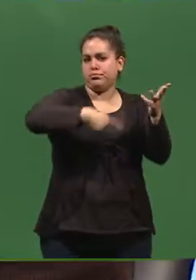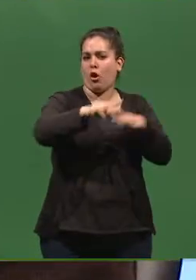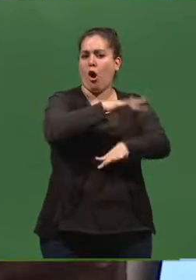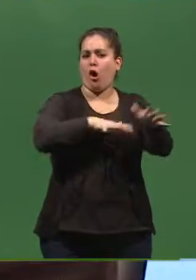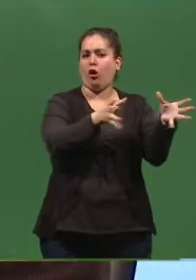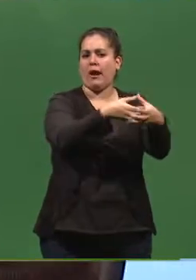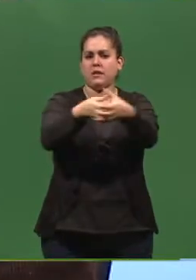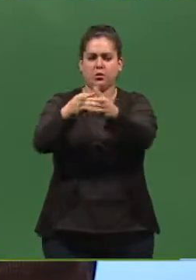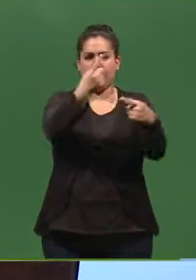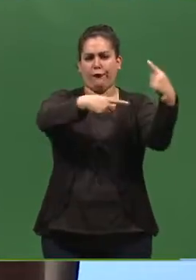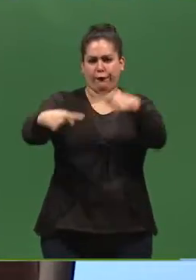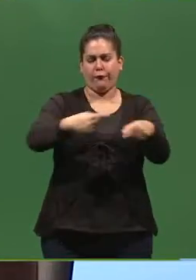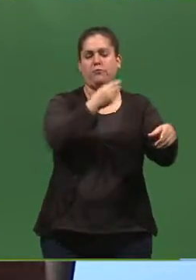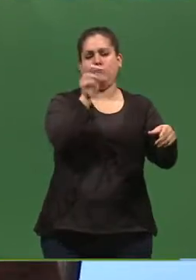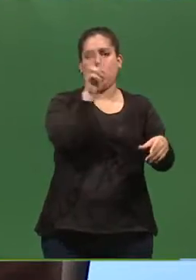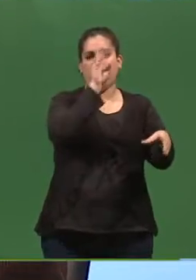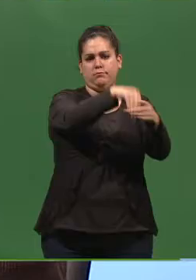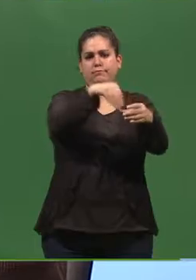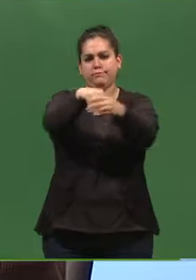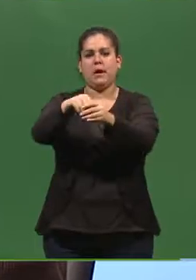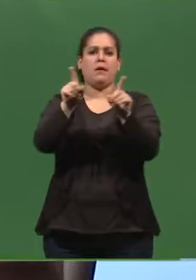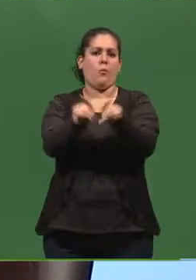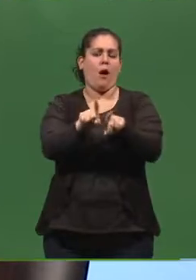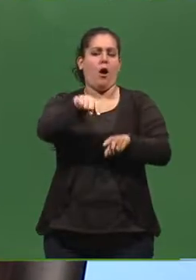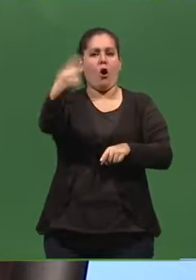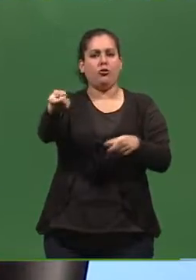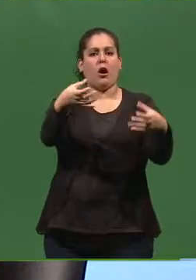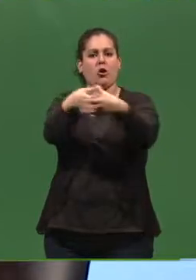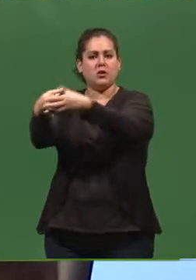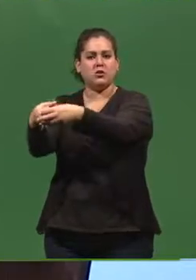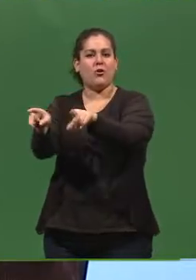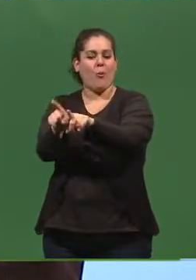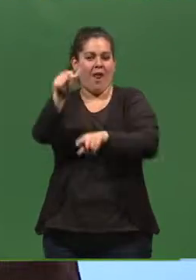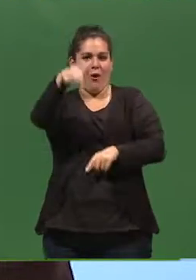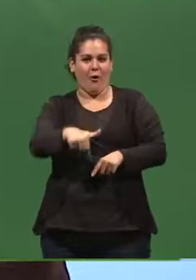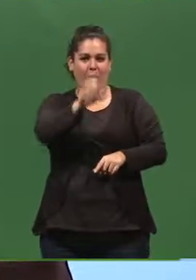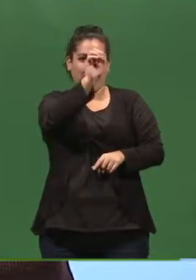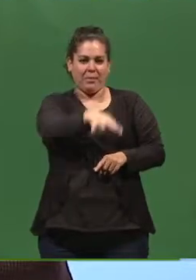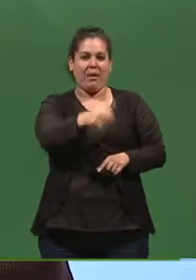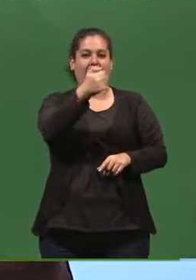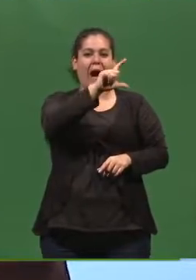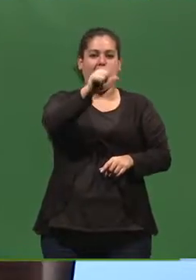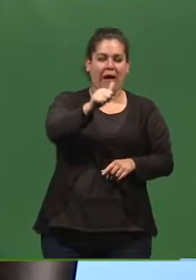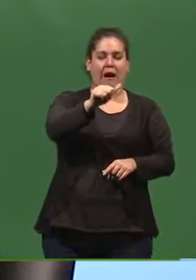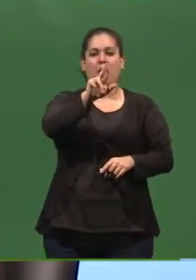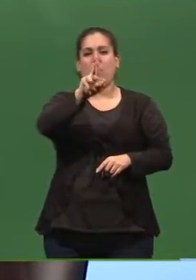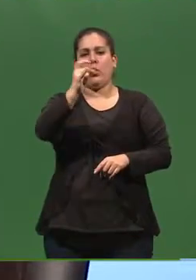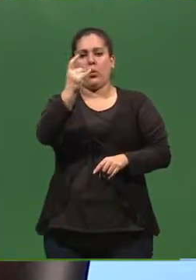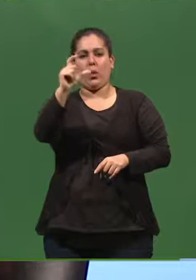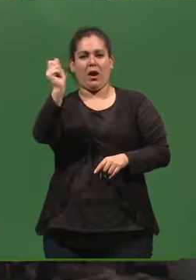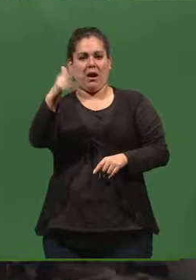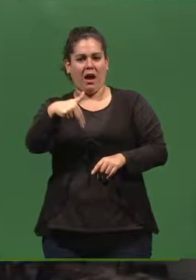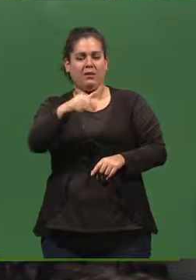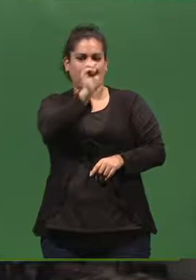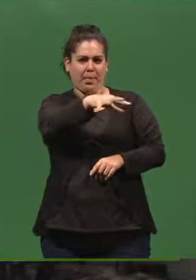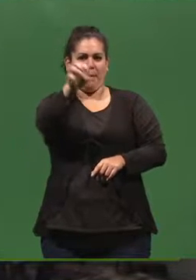de organizaciones, aparte un montón de organizaciones como acá hay algunos representantes, ACA, RUCAM, otros